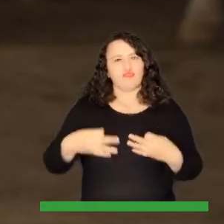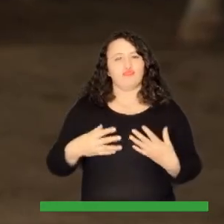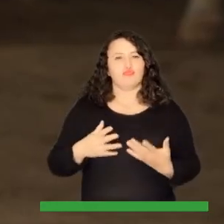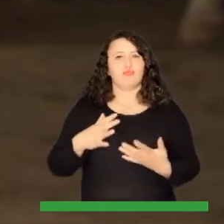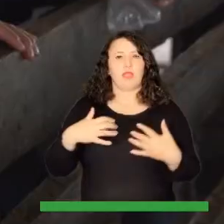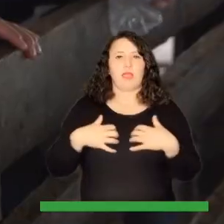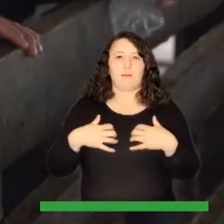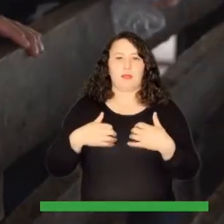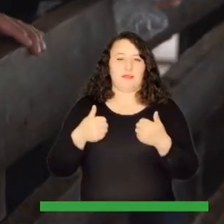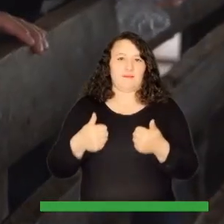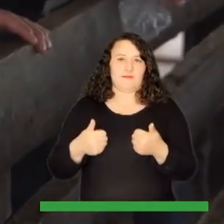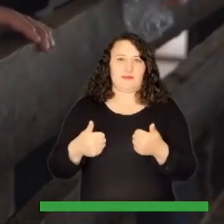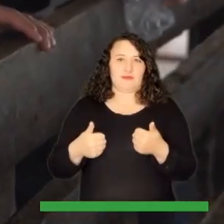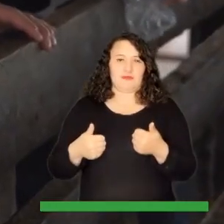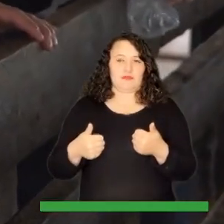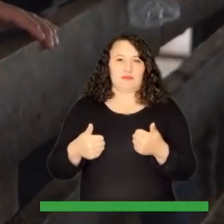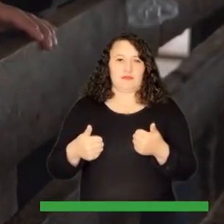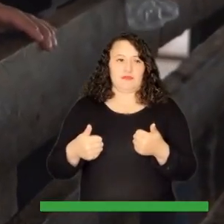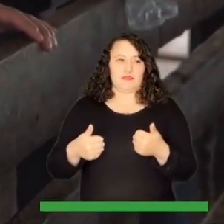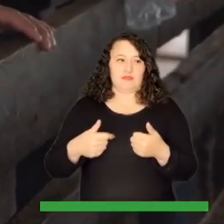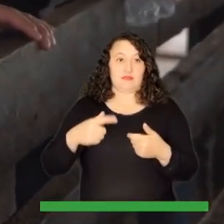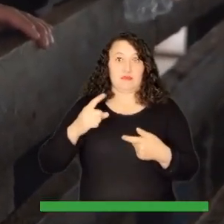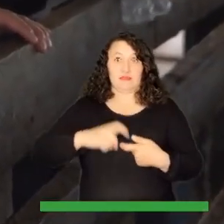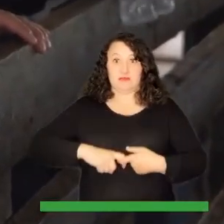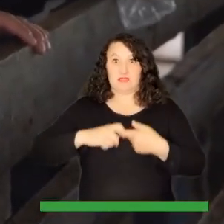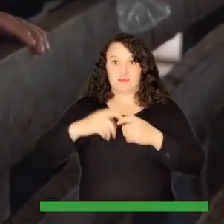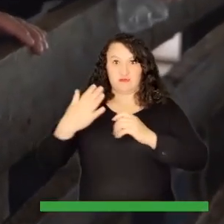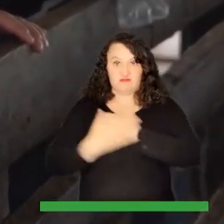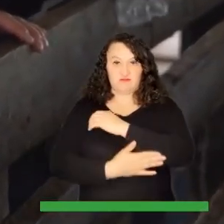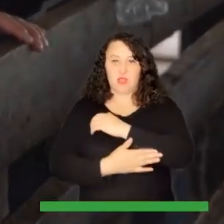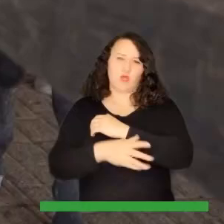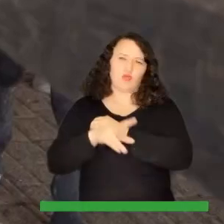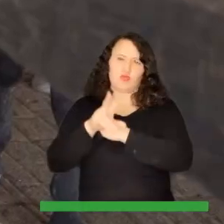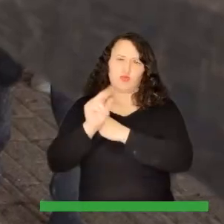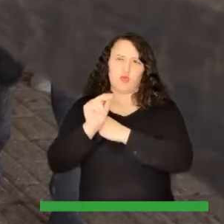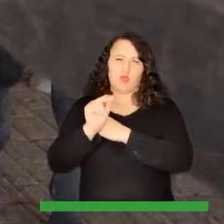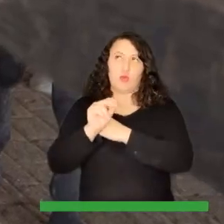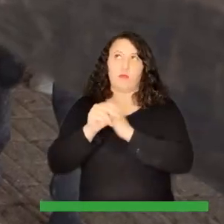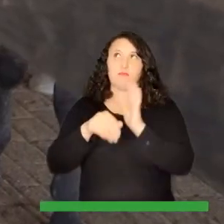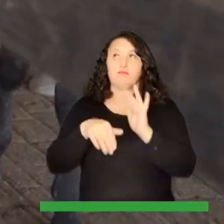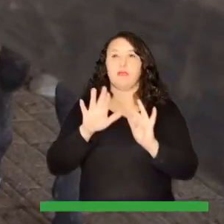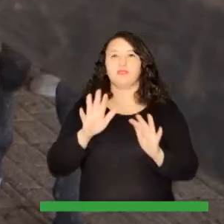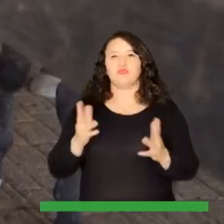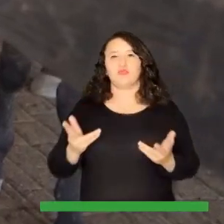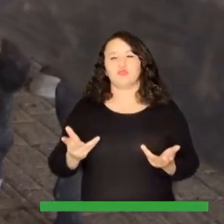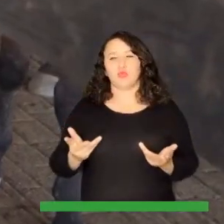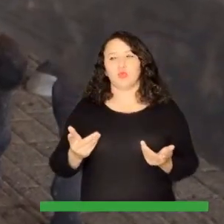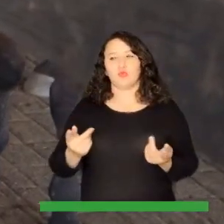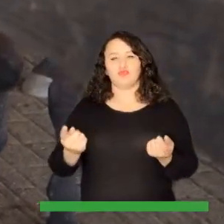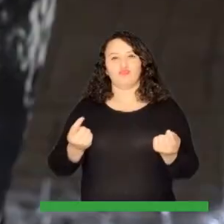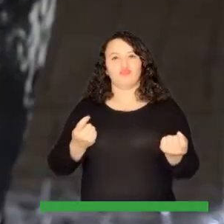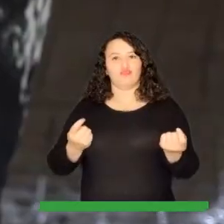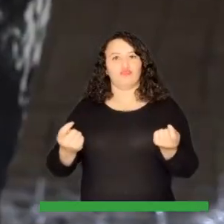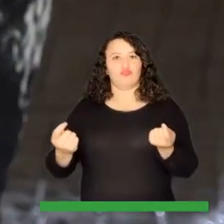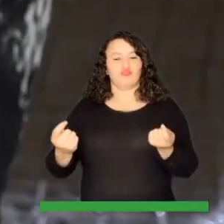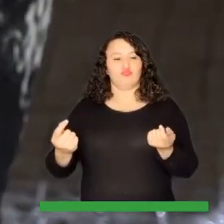en los animales, no como una manera de sanción o de control, sino más como una manera